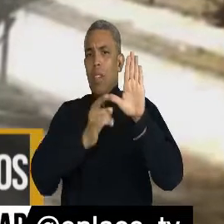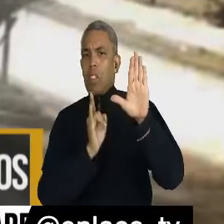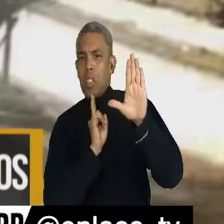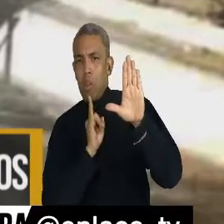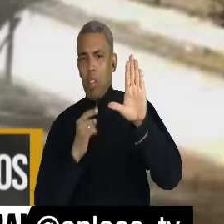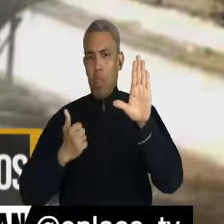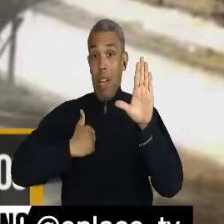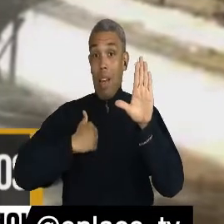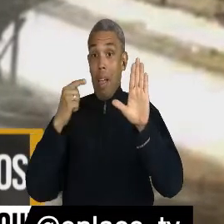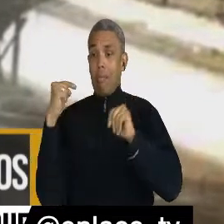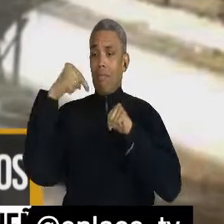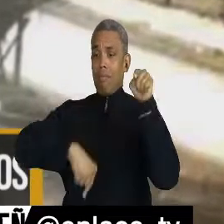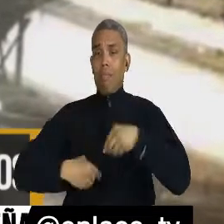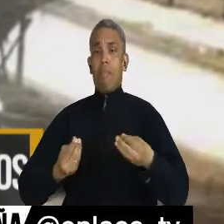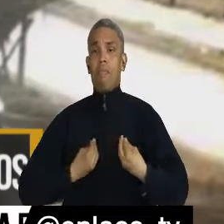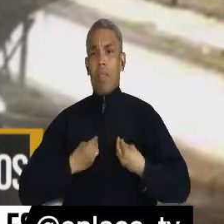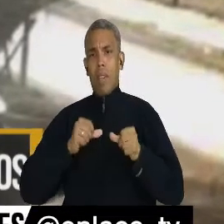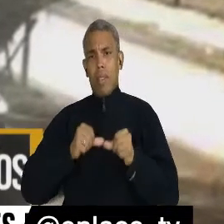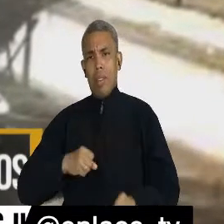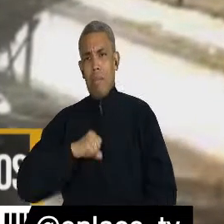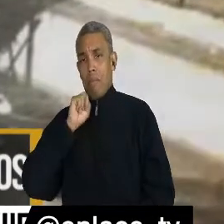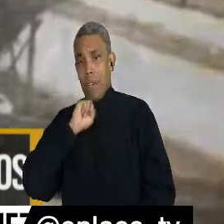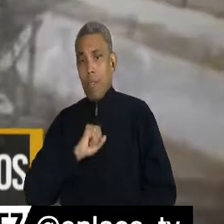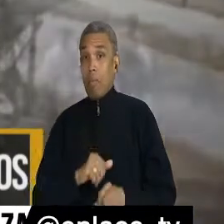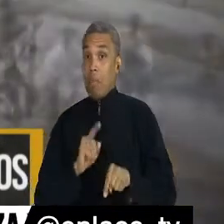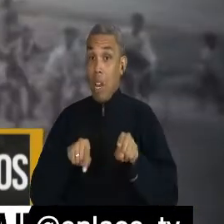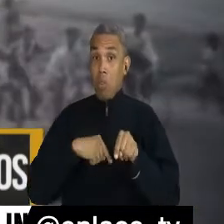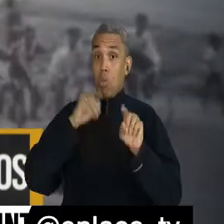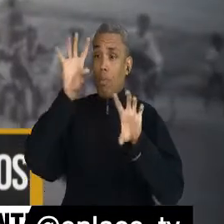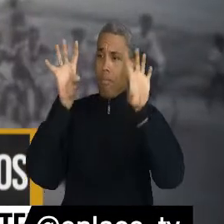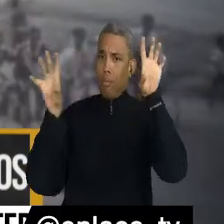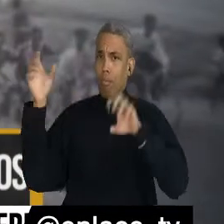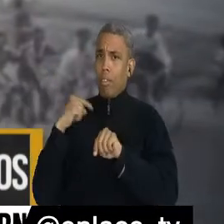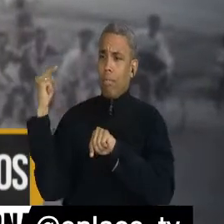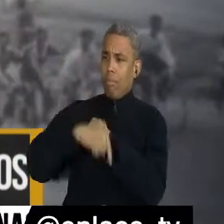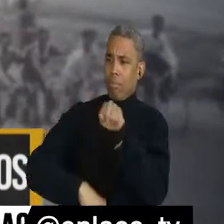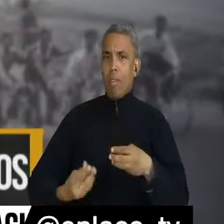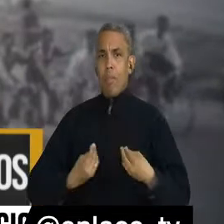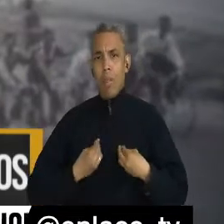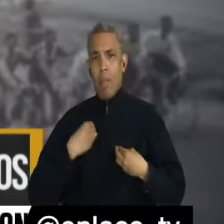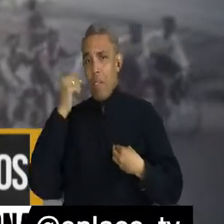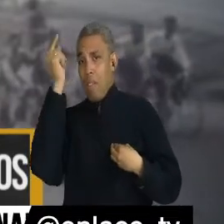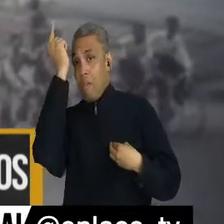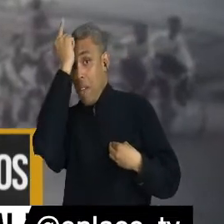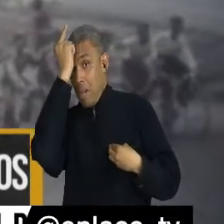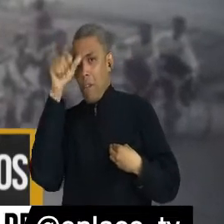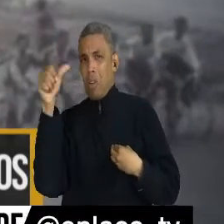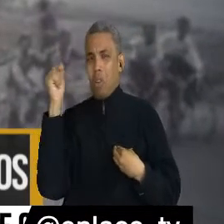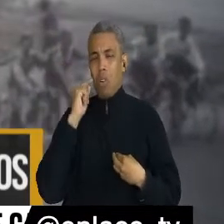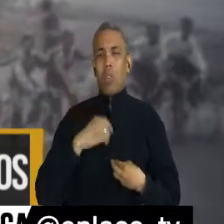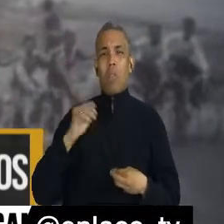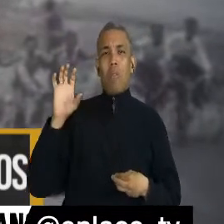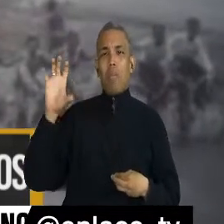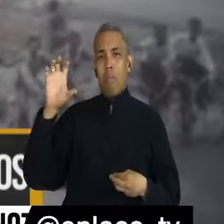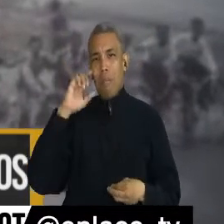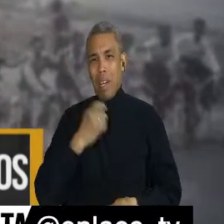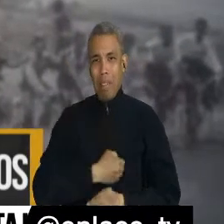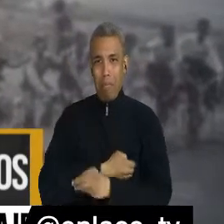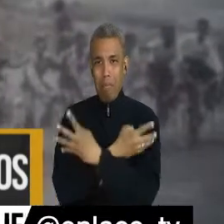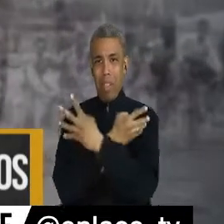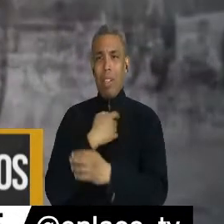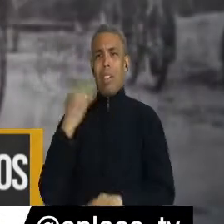Sin embargo, también se reportan otros visitantes no menos importantes para la historia de la ciudad, como los alemanes y austriacos que llegan a Barranca Bermeja